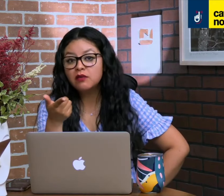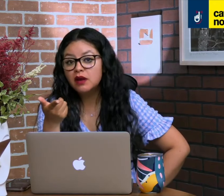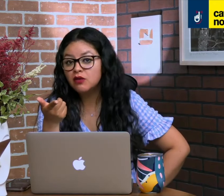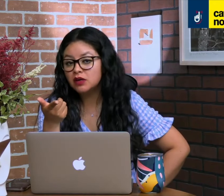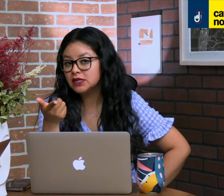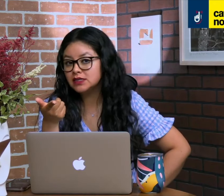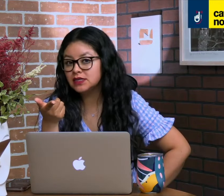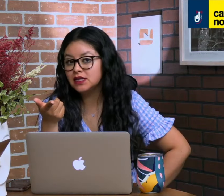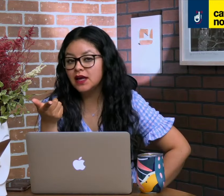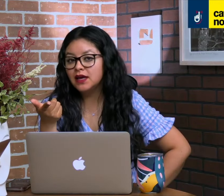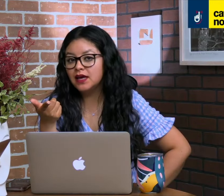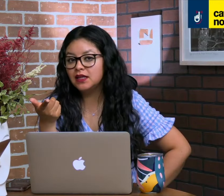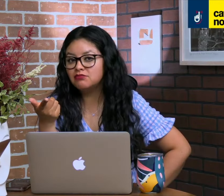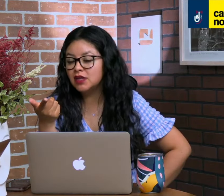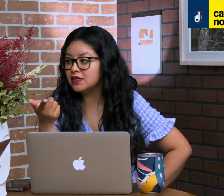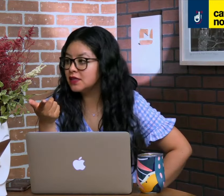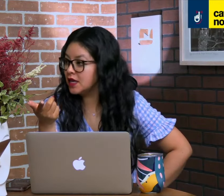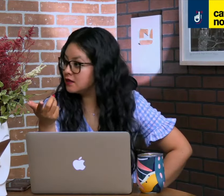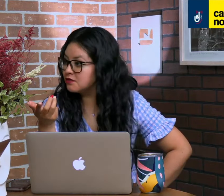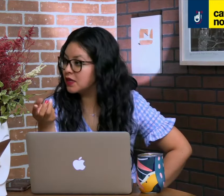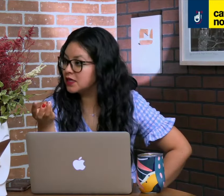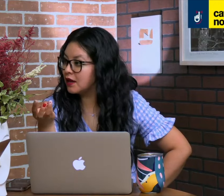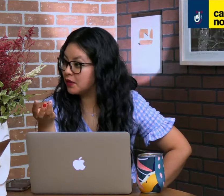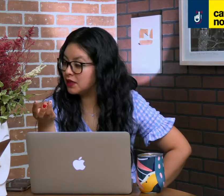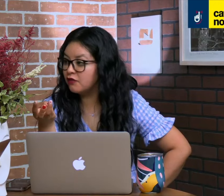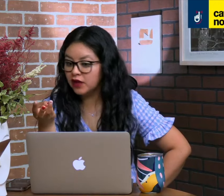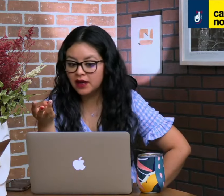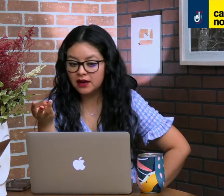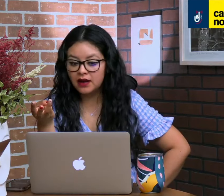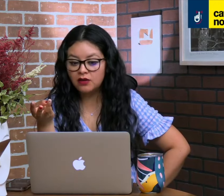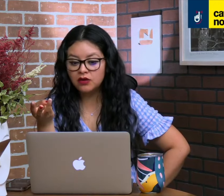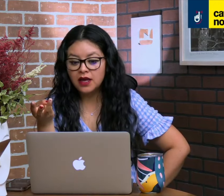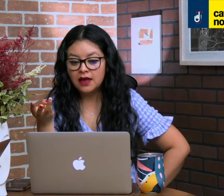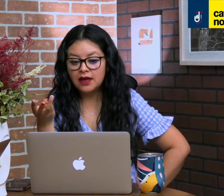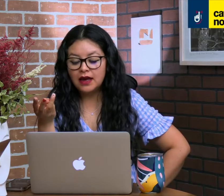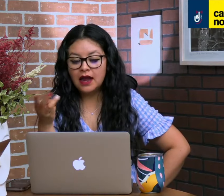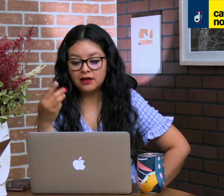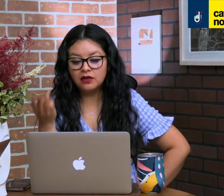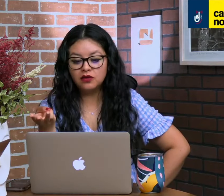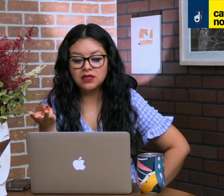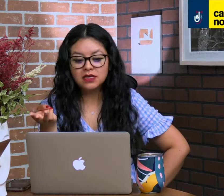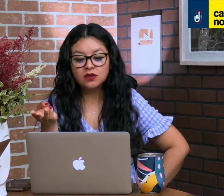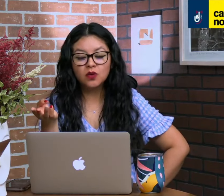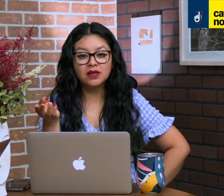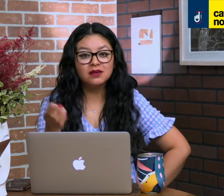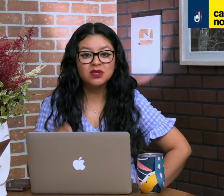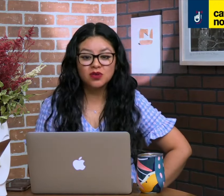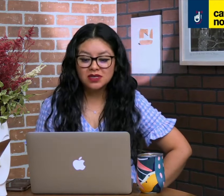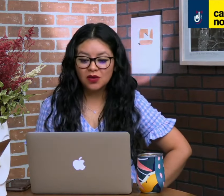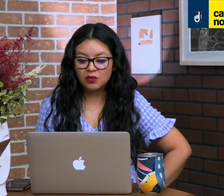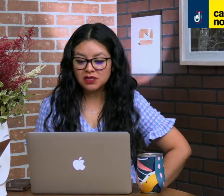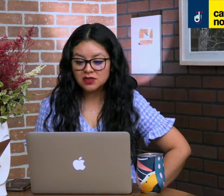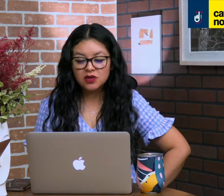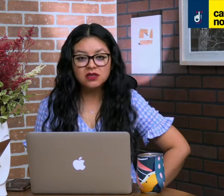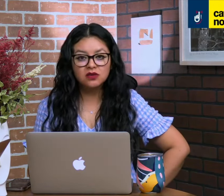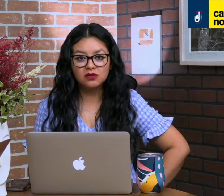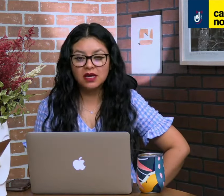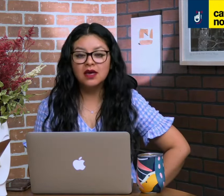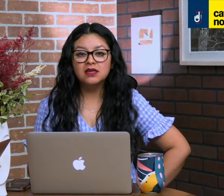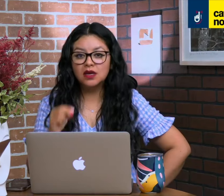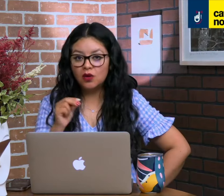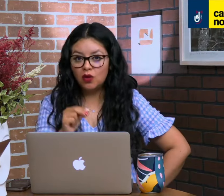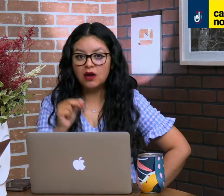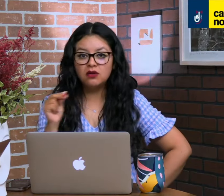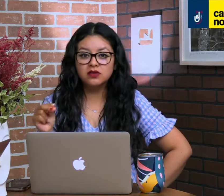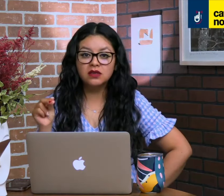primero de febrero es decir en 3 días básicamente fue que generaron alrededor de 140 millones de conversaciones y